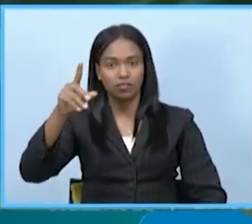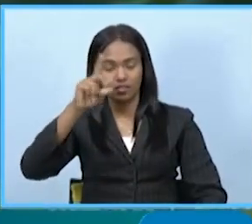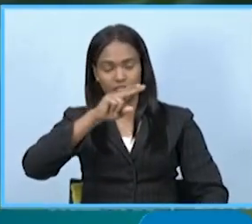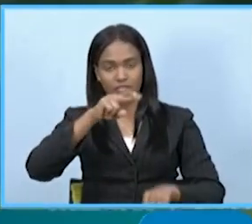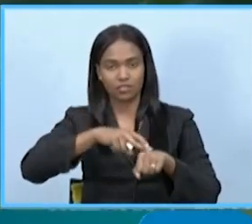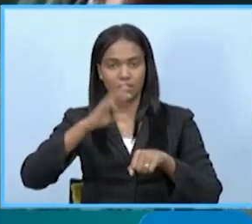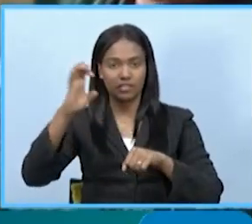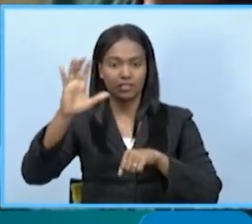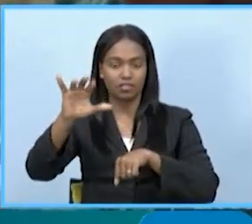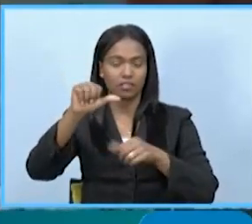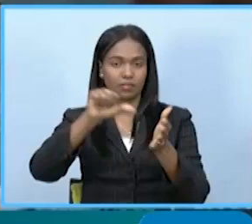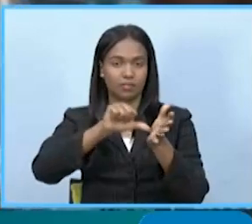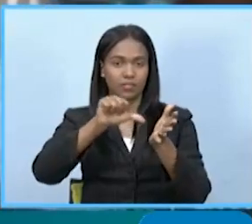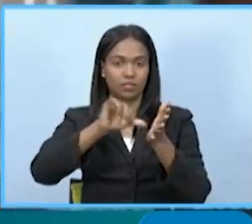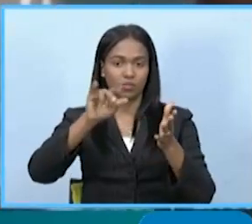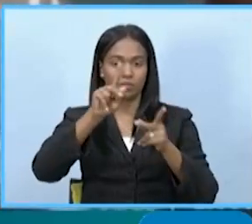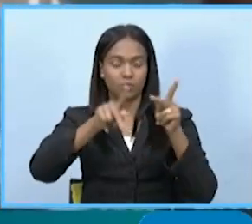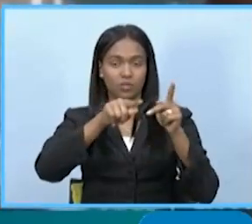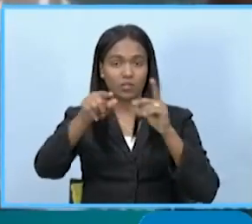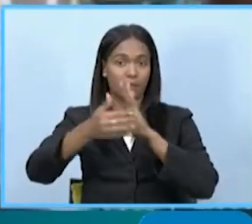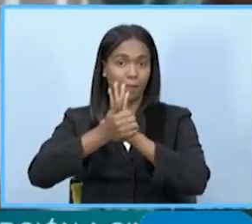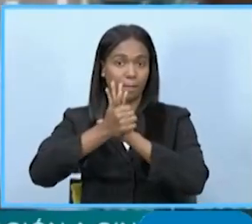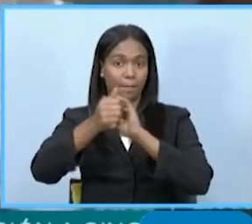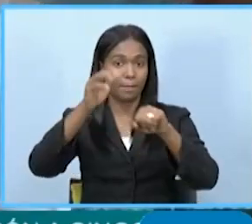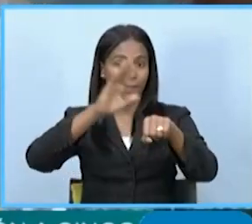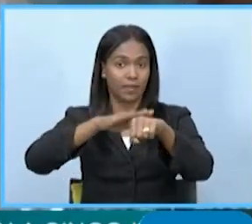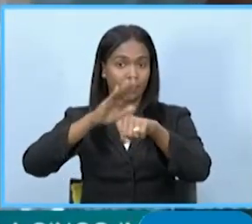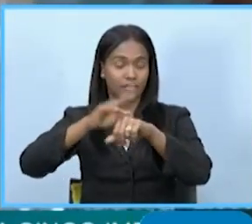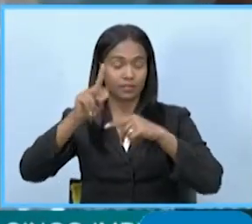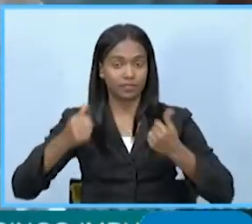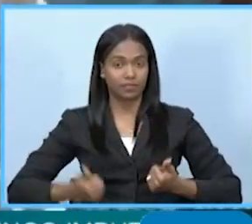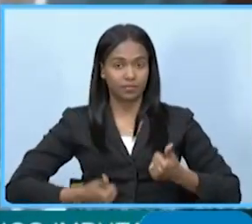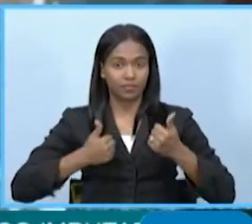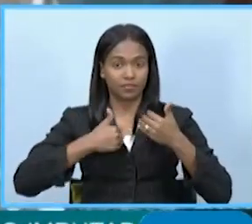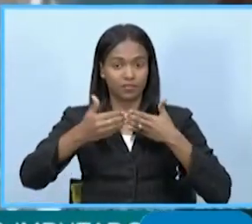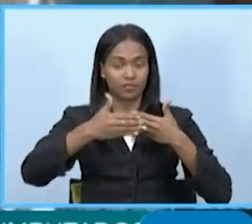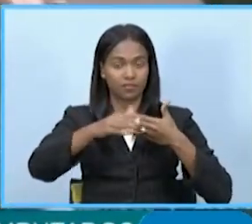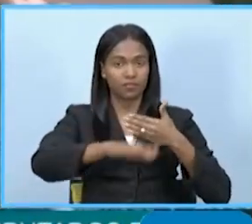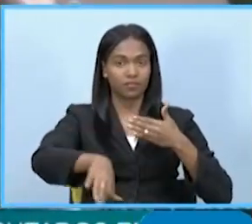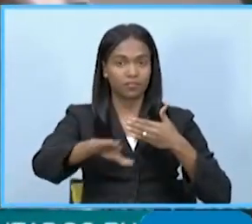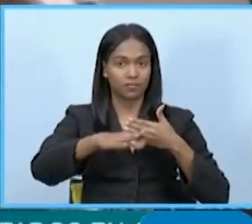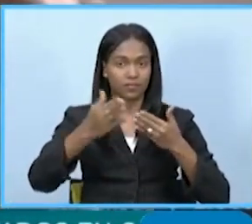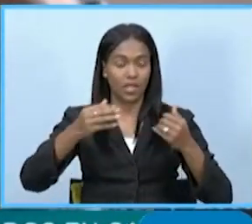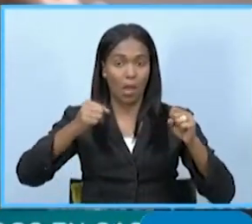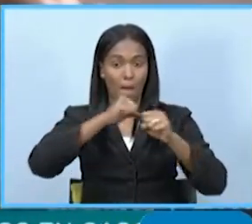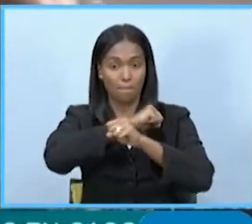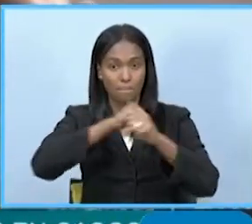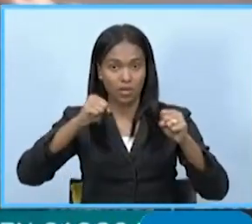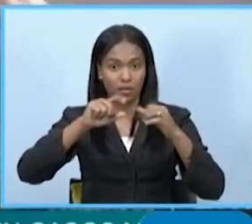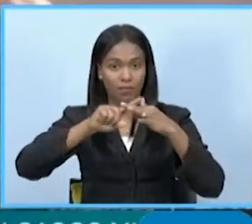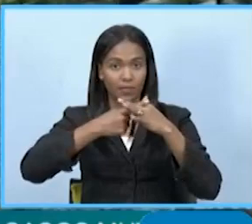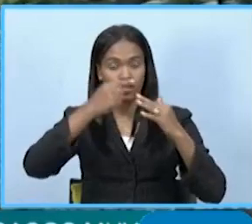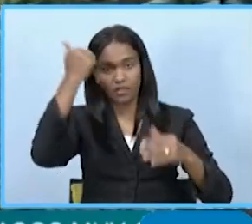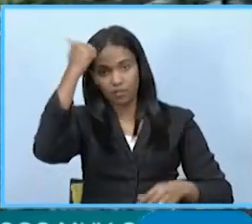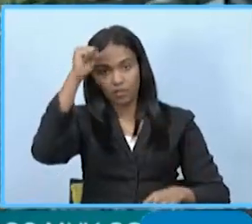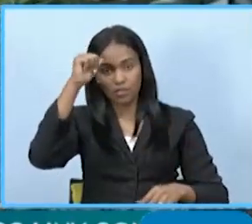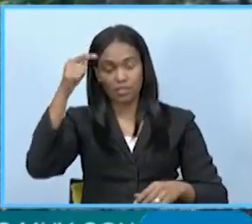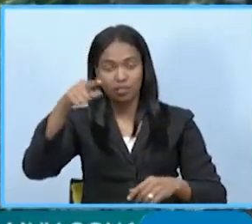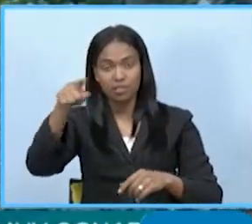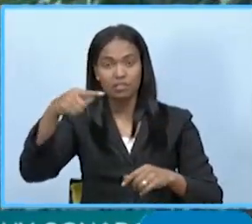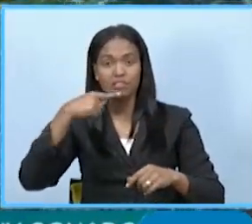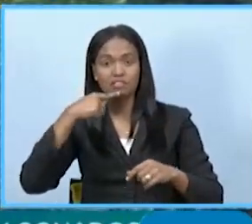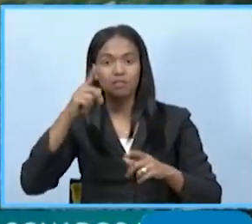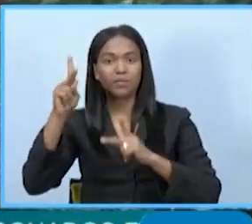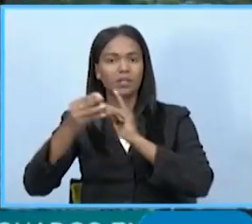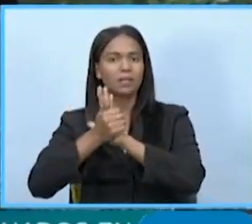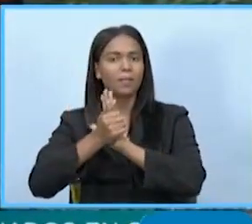este de la capital, y los expertos han alertado a los habitantes de las cercanías. La erupción comenzó el domingo y, según los